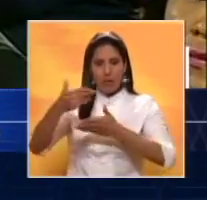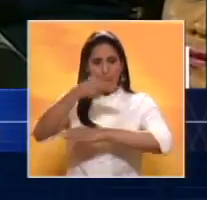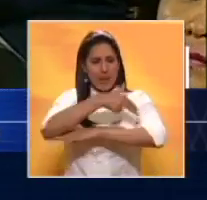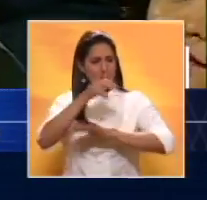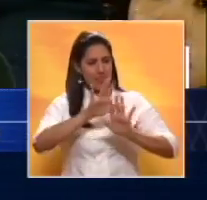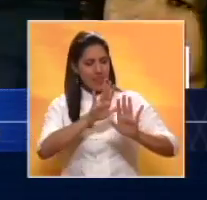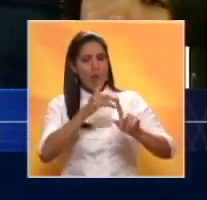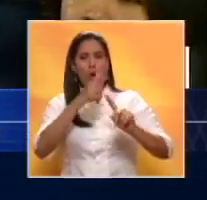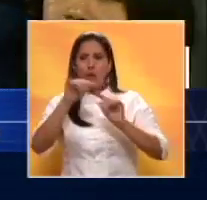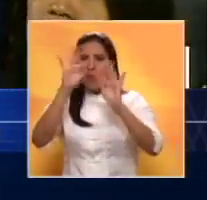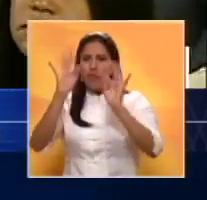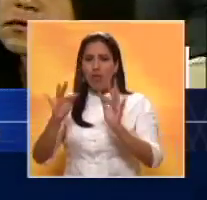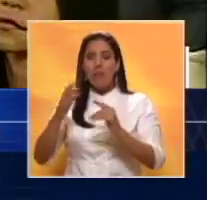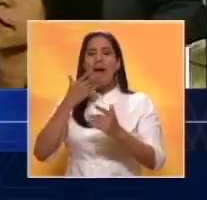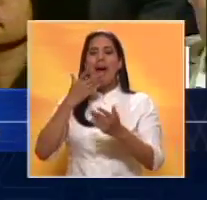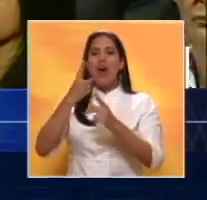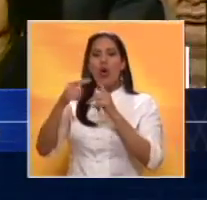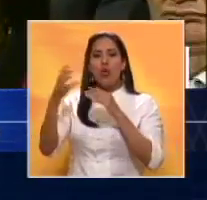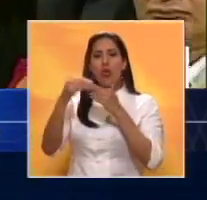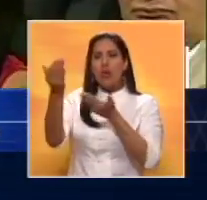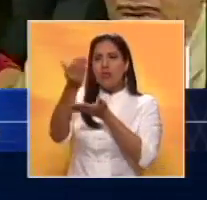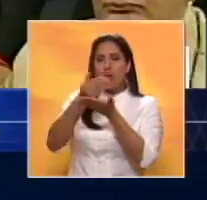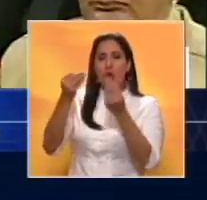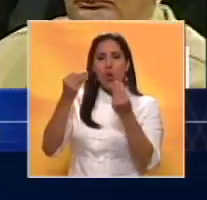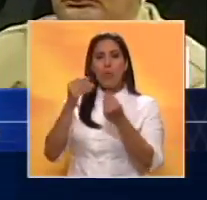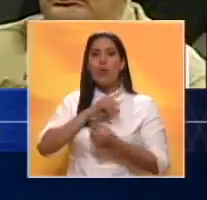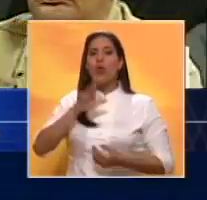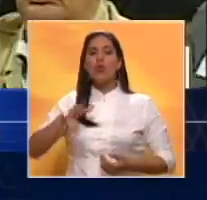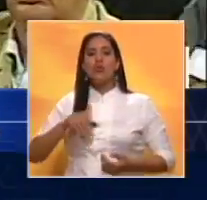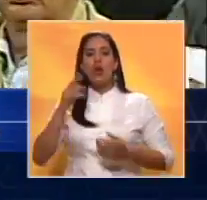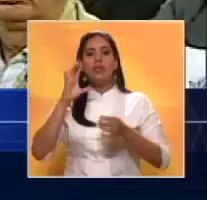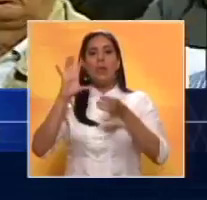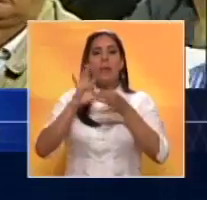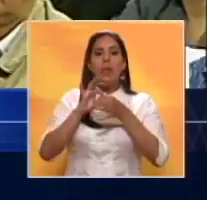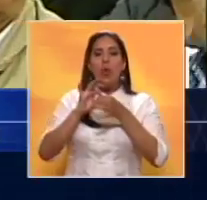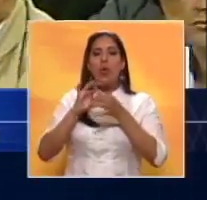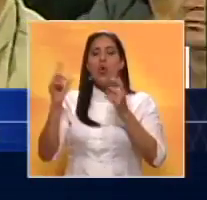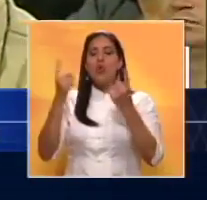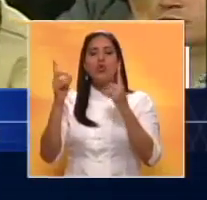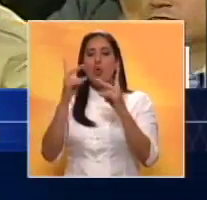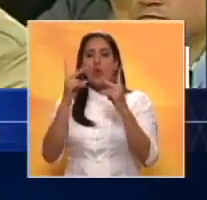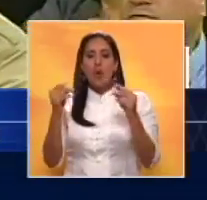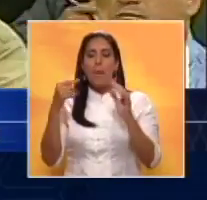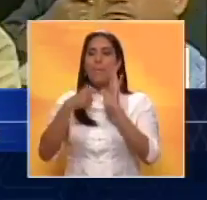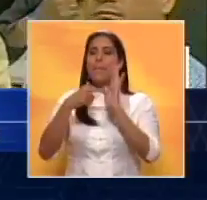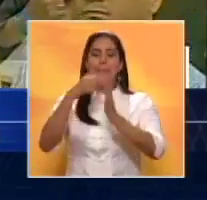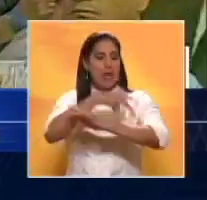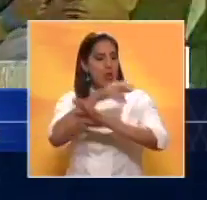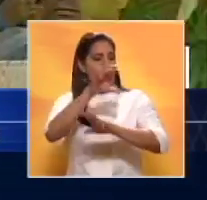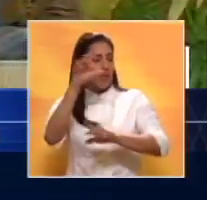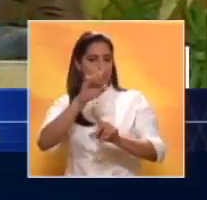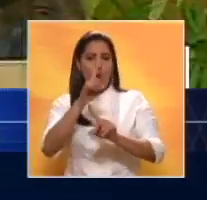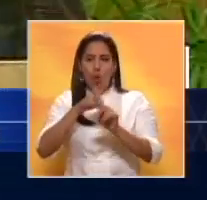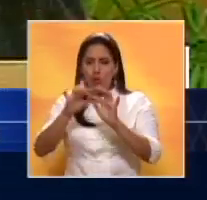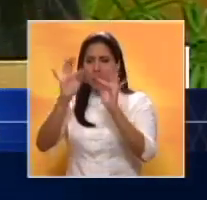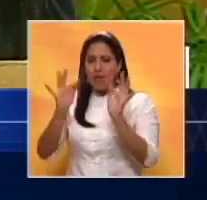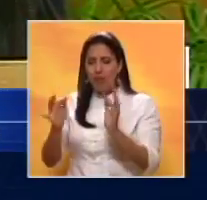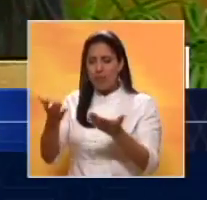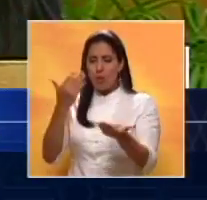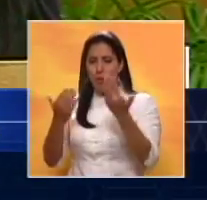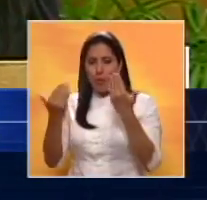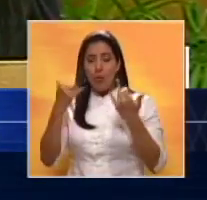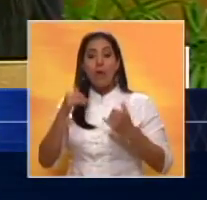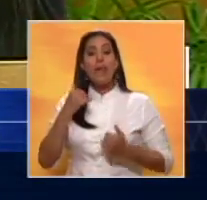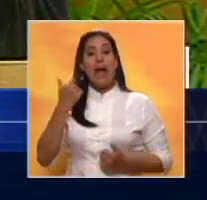petrolera, diversificar las fuentes de divisas, que no estuviésemos atados solamente a la renta petrolera. Ha sido un papel